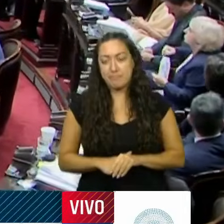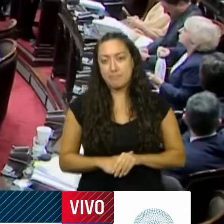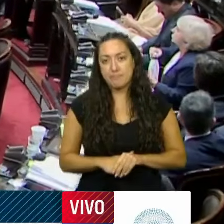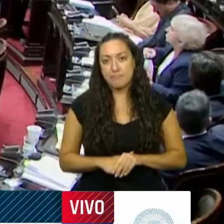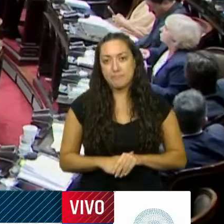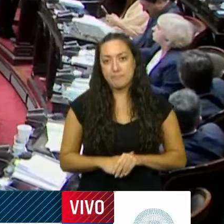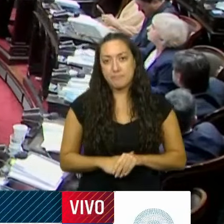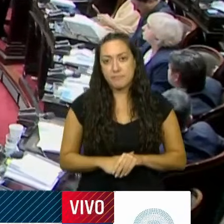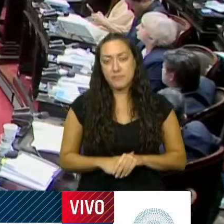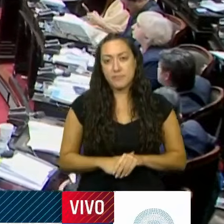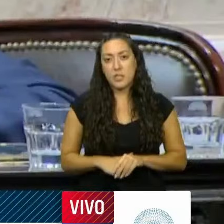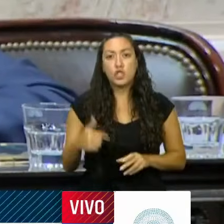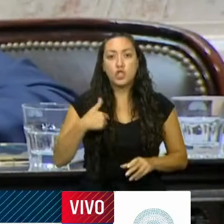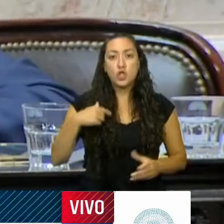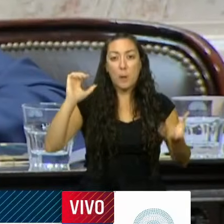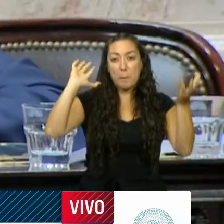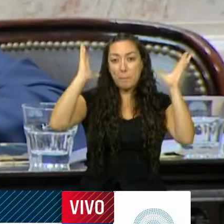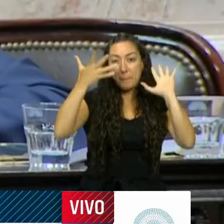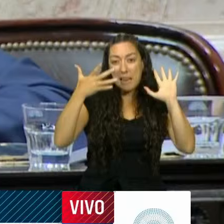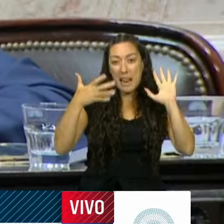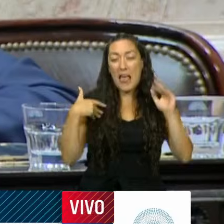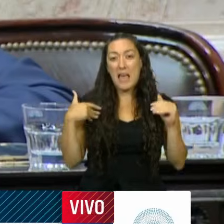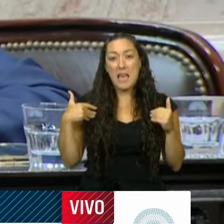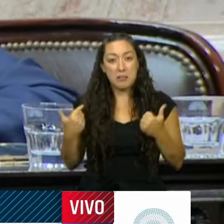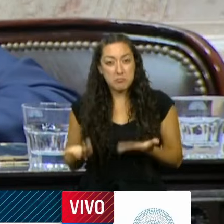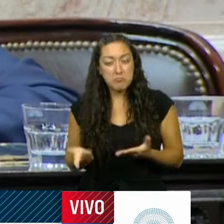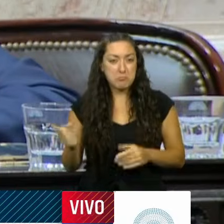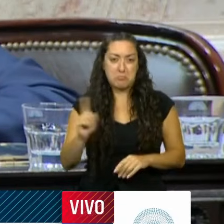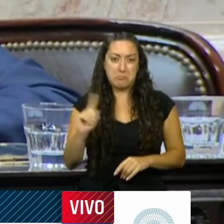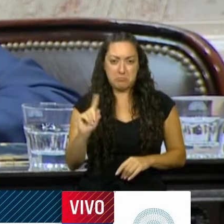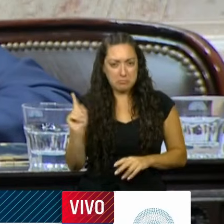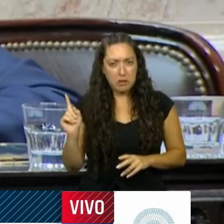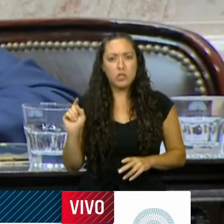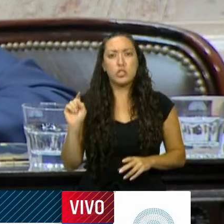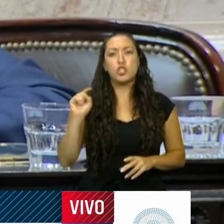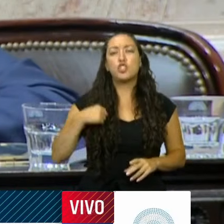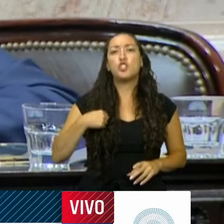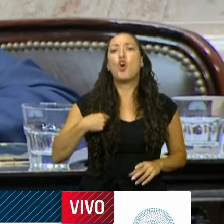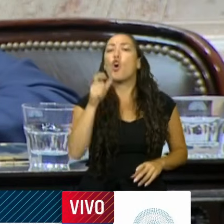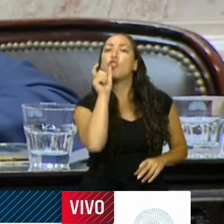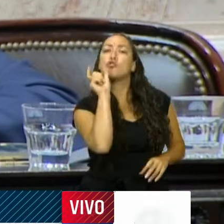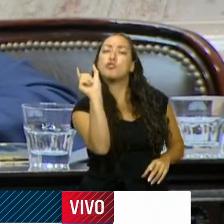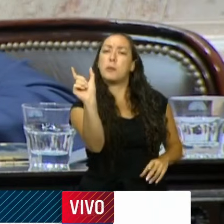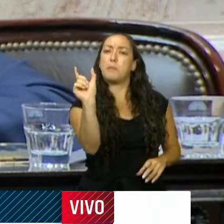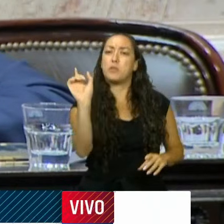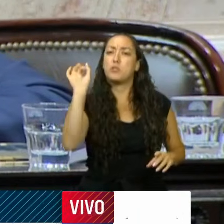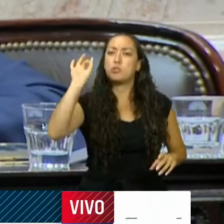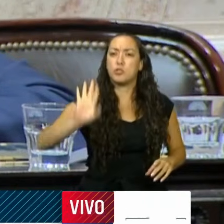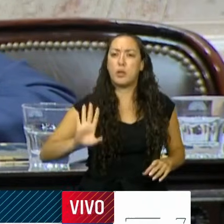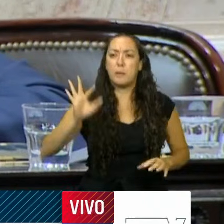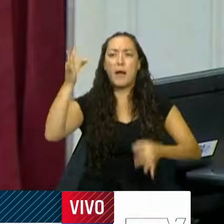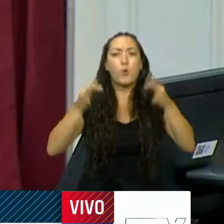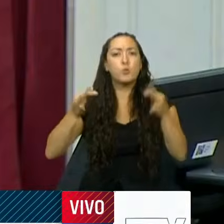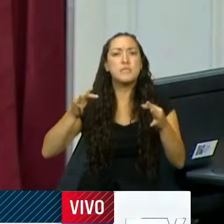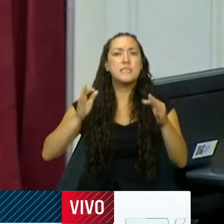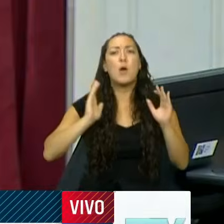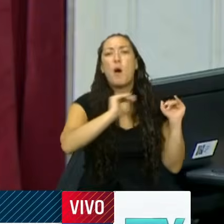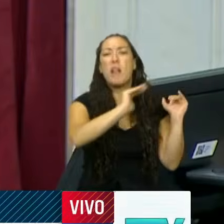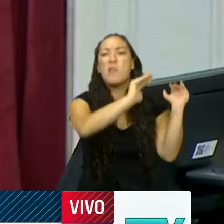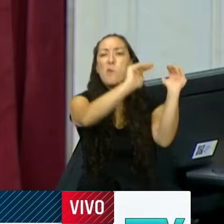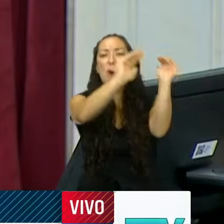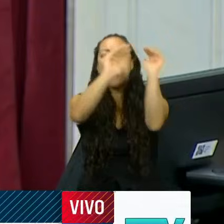No soy mileicista, simplemente tengo un concepto de que la justicia tiene que ser para todos. Señores